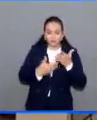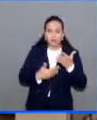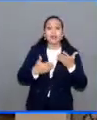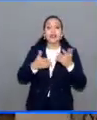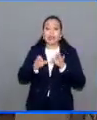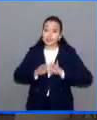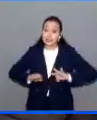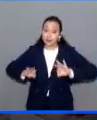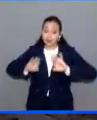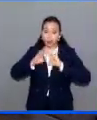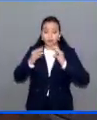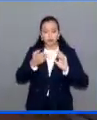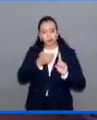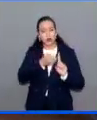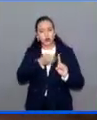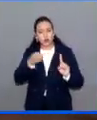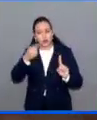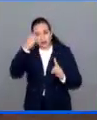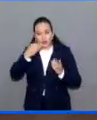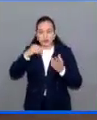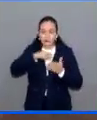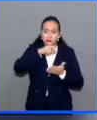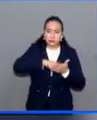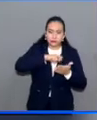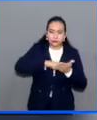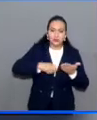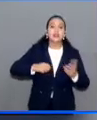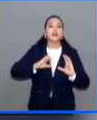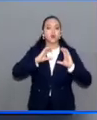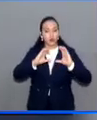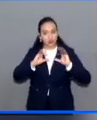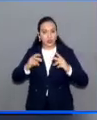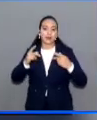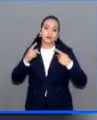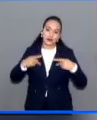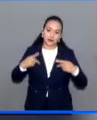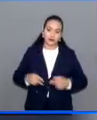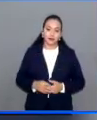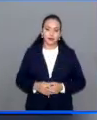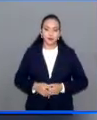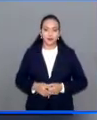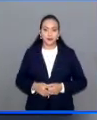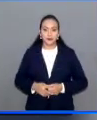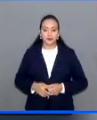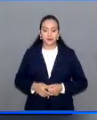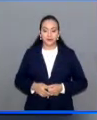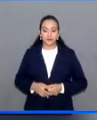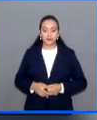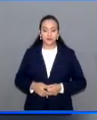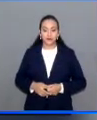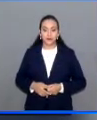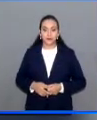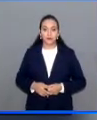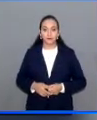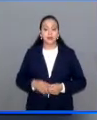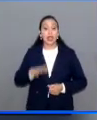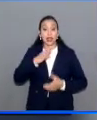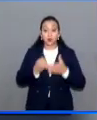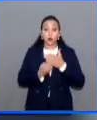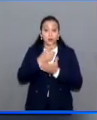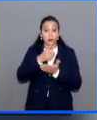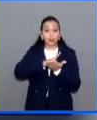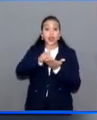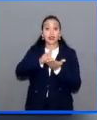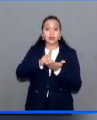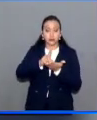garantía, adecuación normativa y progresividad. Pero ahora la Corte le dice, hay un nuevo derecho, justiciable por